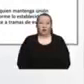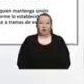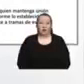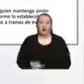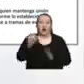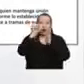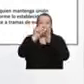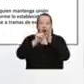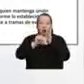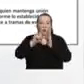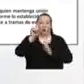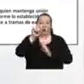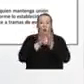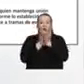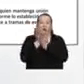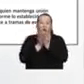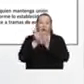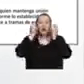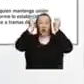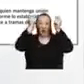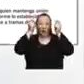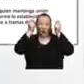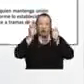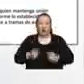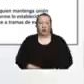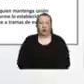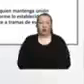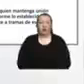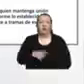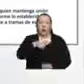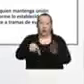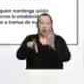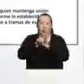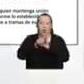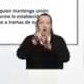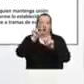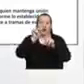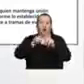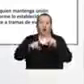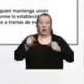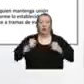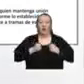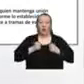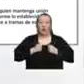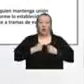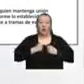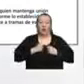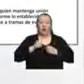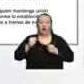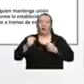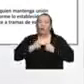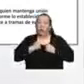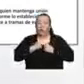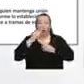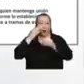1 servidores candidatos etcétera de esta ley no podrán ser propietarios directos o indirectos